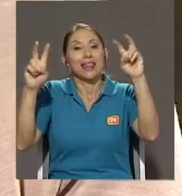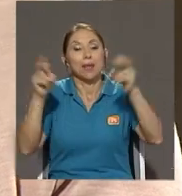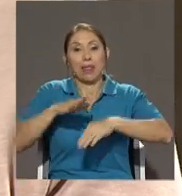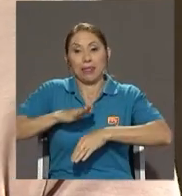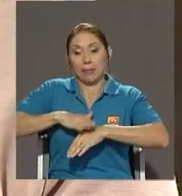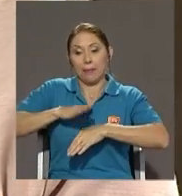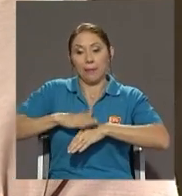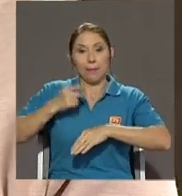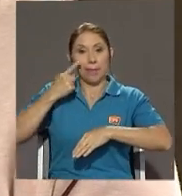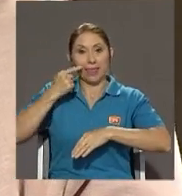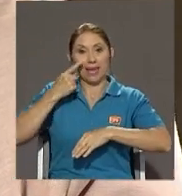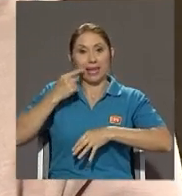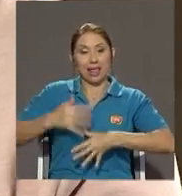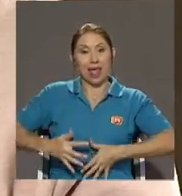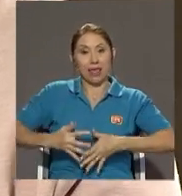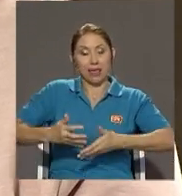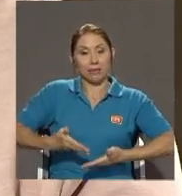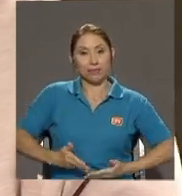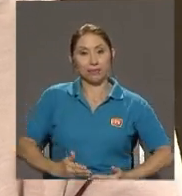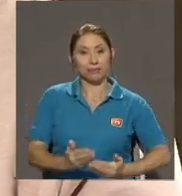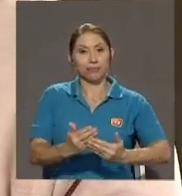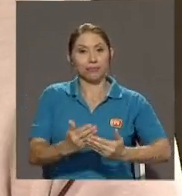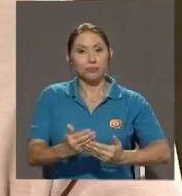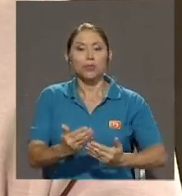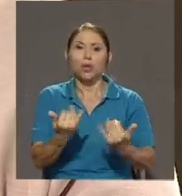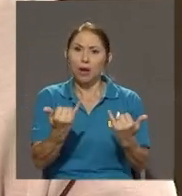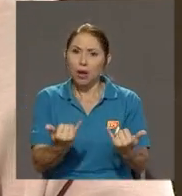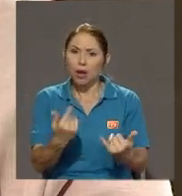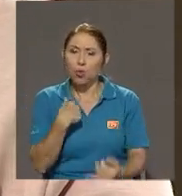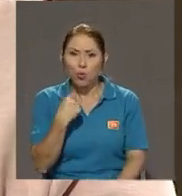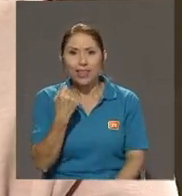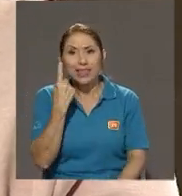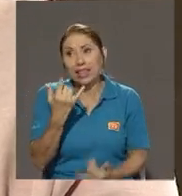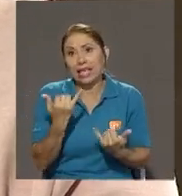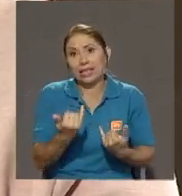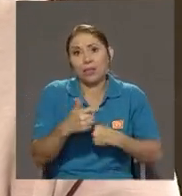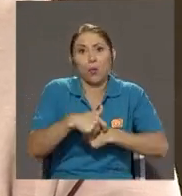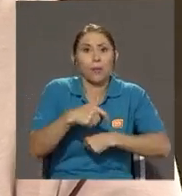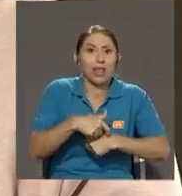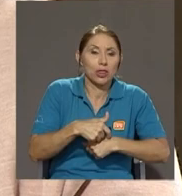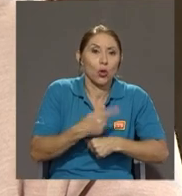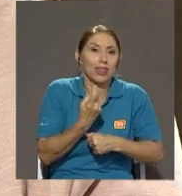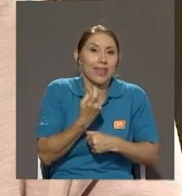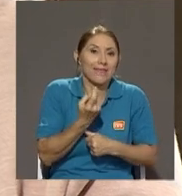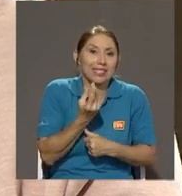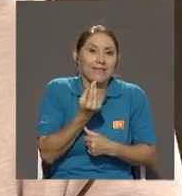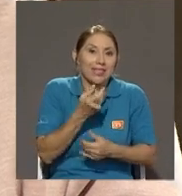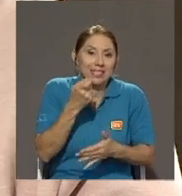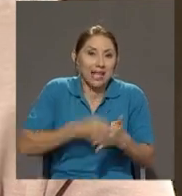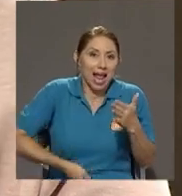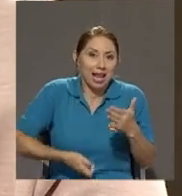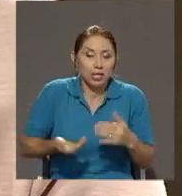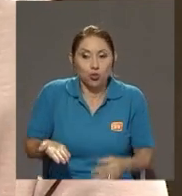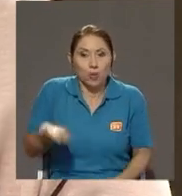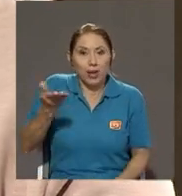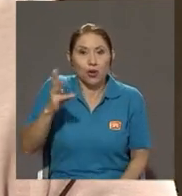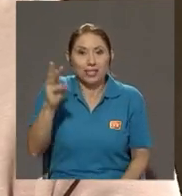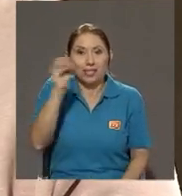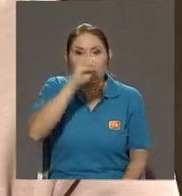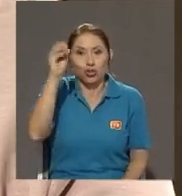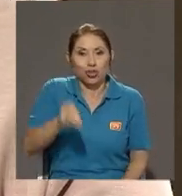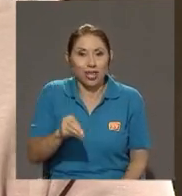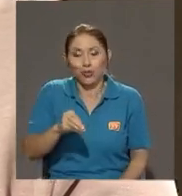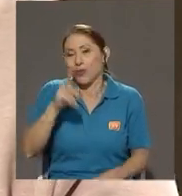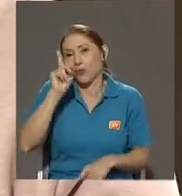Ahora, uno entiende en un contexto de déficit fiscal superior al 6%, es muy poco sexy estar hablando